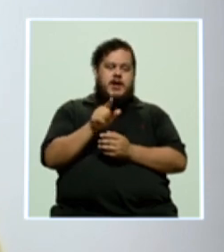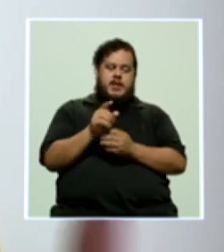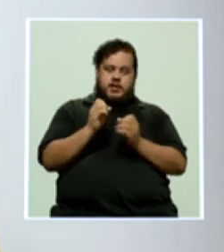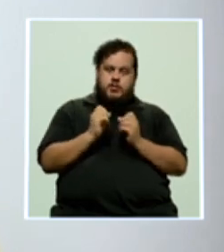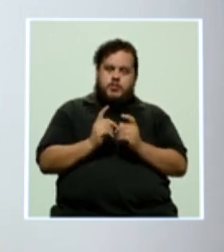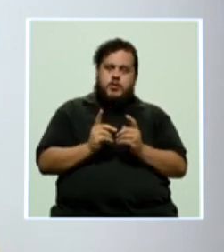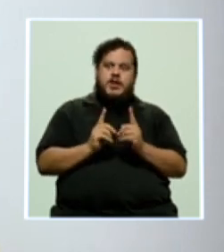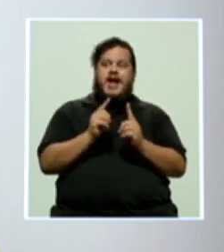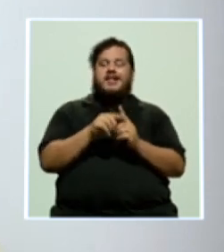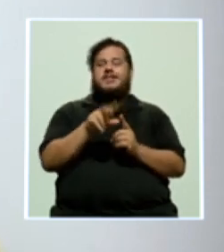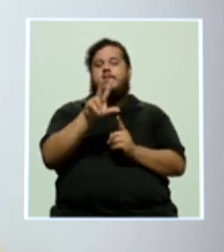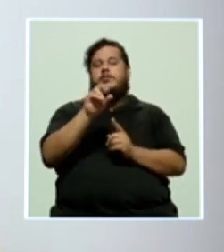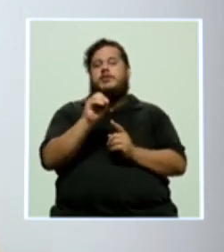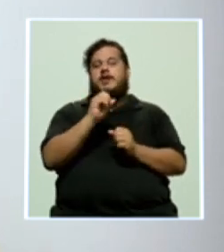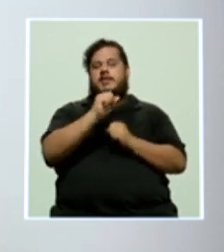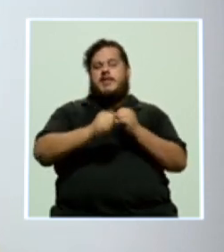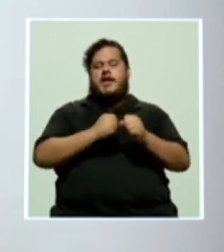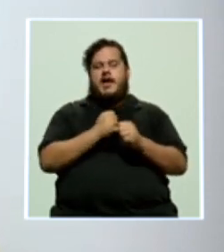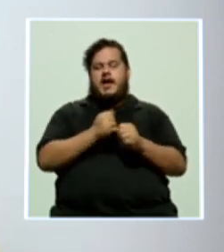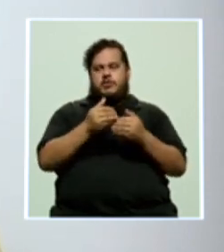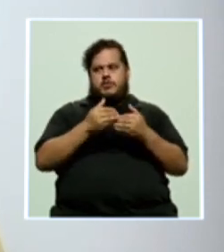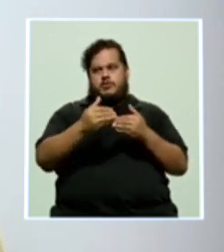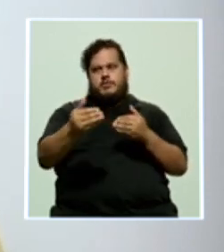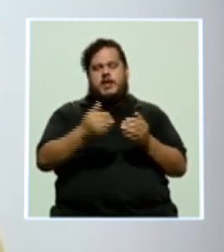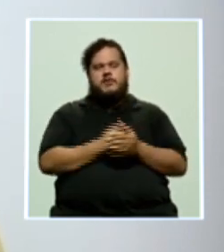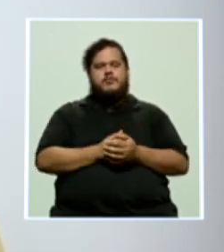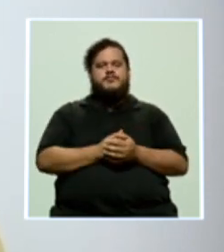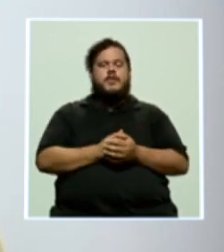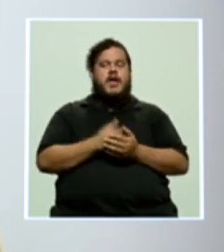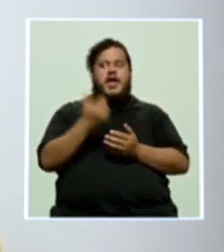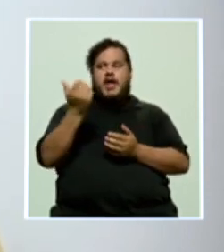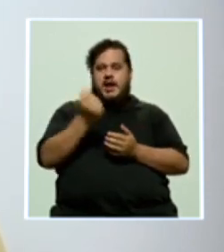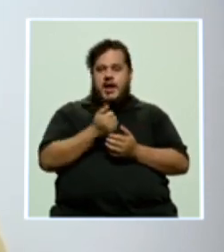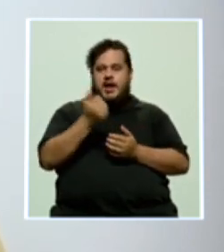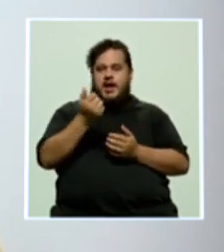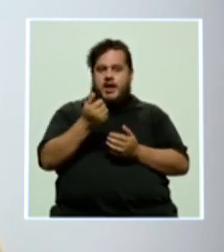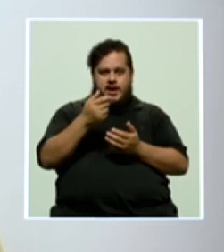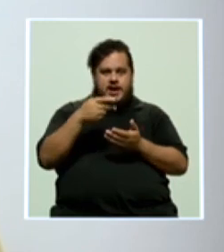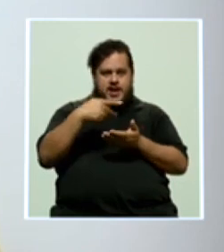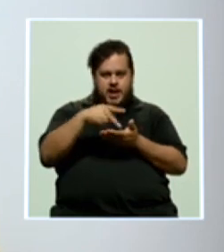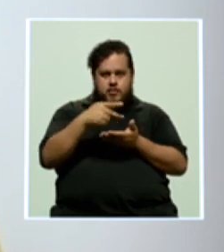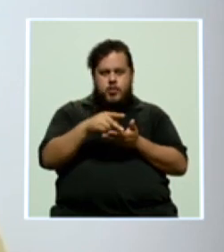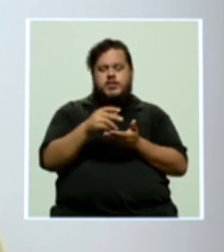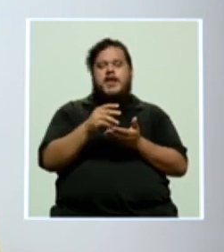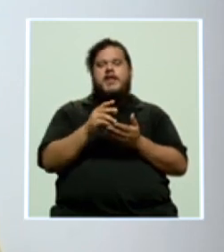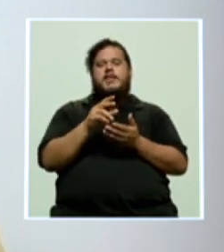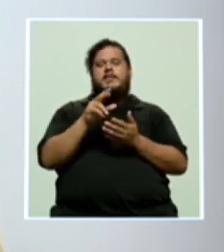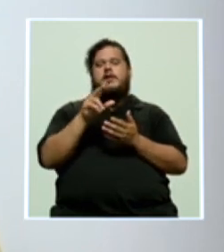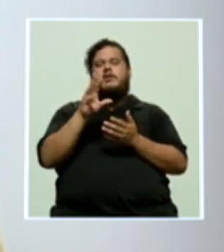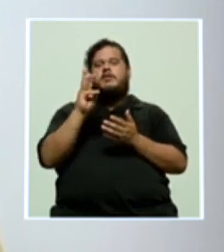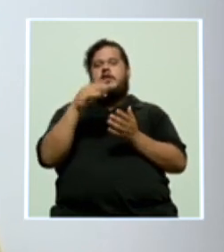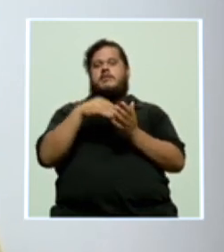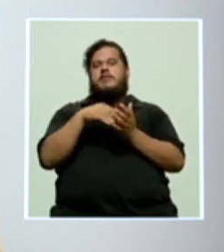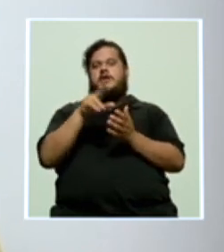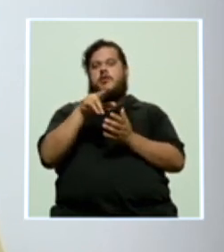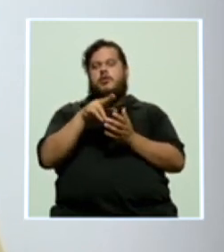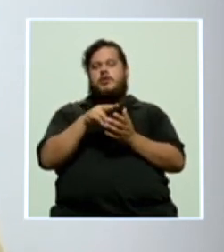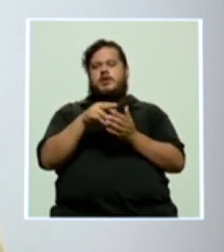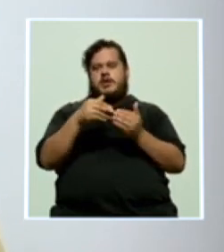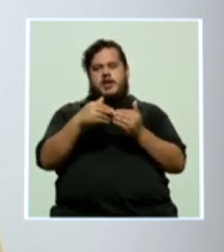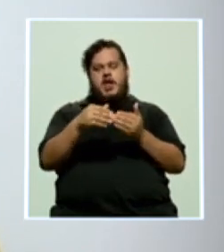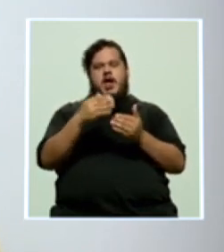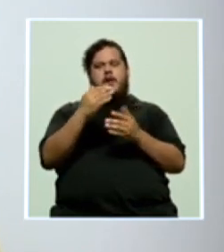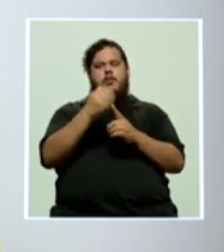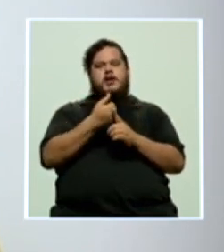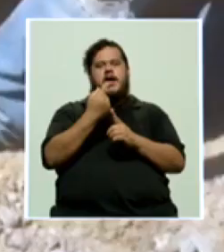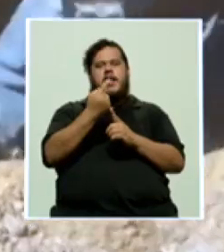están hasta por 30 años plazo. La cuota va de los 6.000 colones en adelante por cada millón que